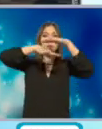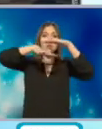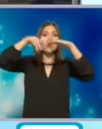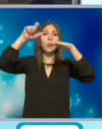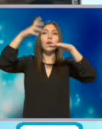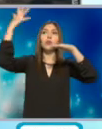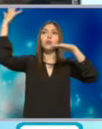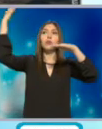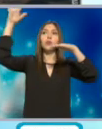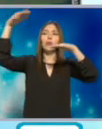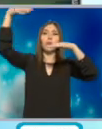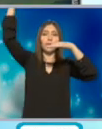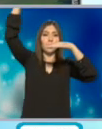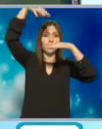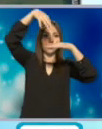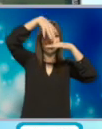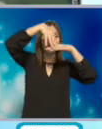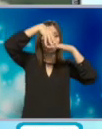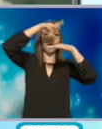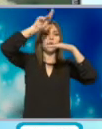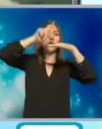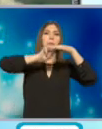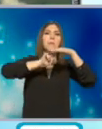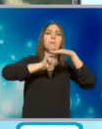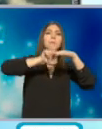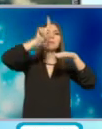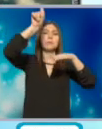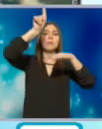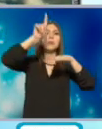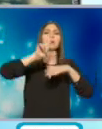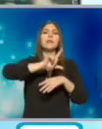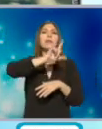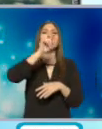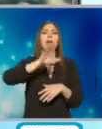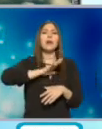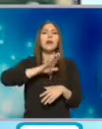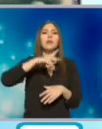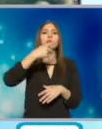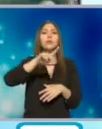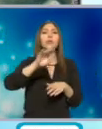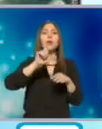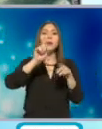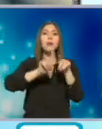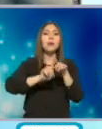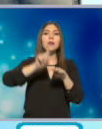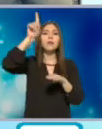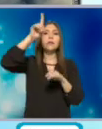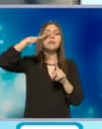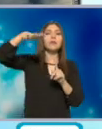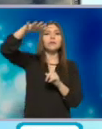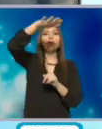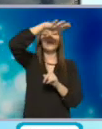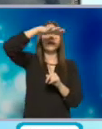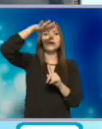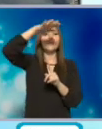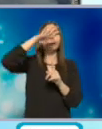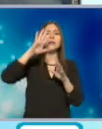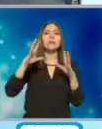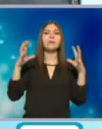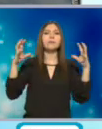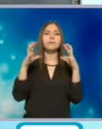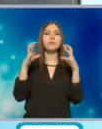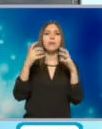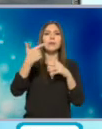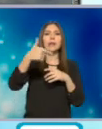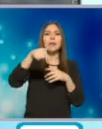penetran, pero rebotan, había una refracción natural, pero ahora cuando rebotan quedan atrapados por estos